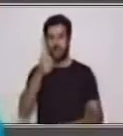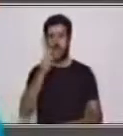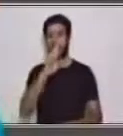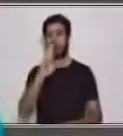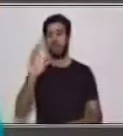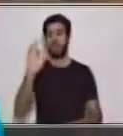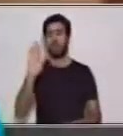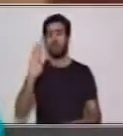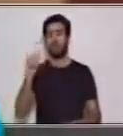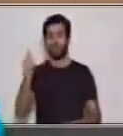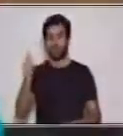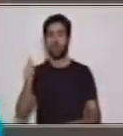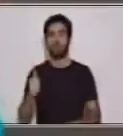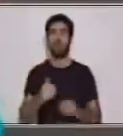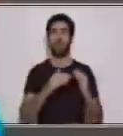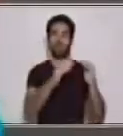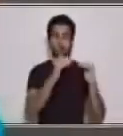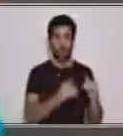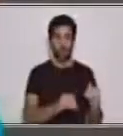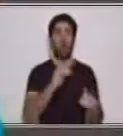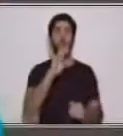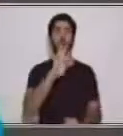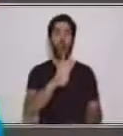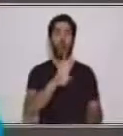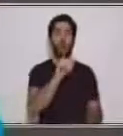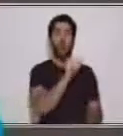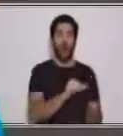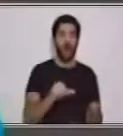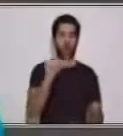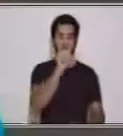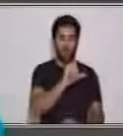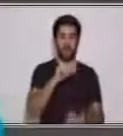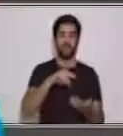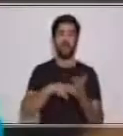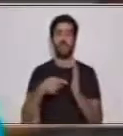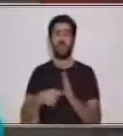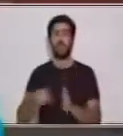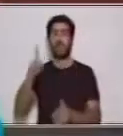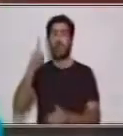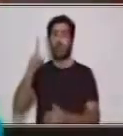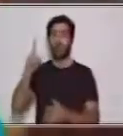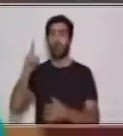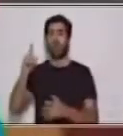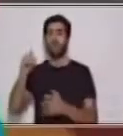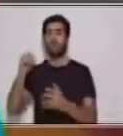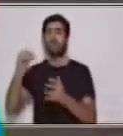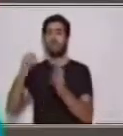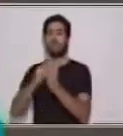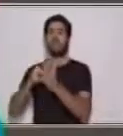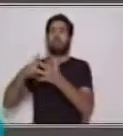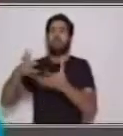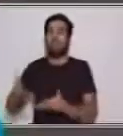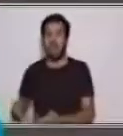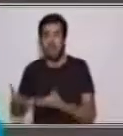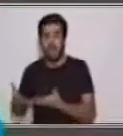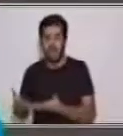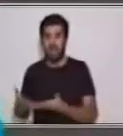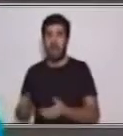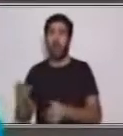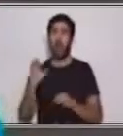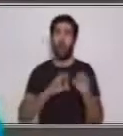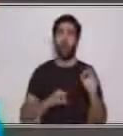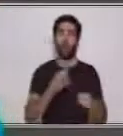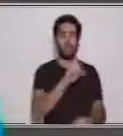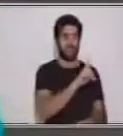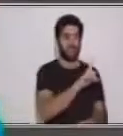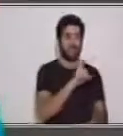Y así sucesivamente 4 arrobas van a ser un quintal, o puede ser de la siguiente manera: 100 libras van a ser lo